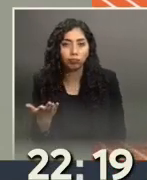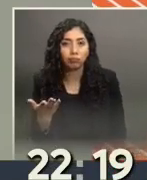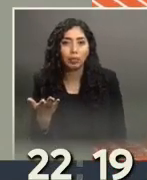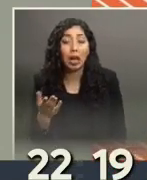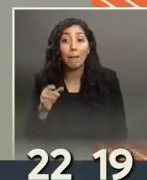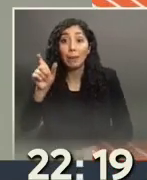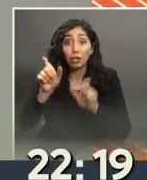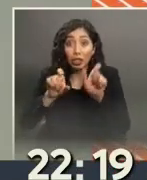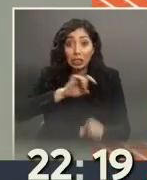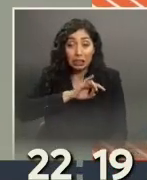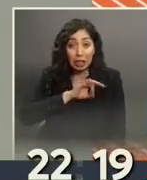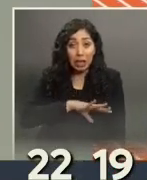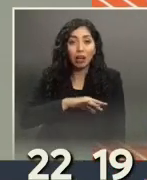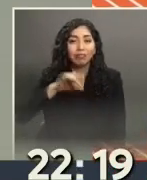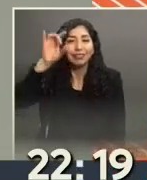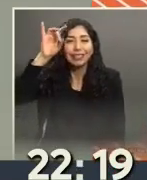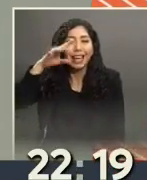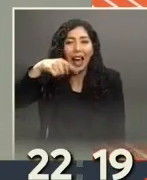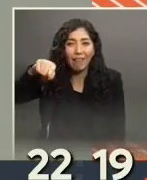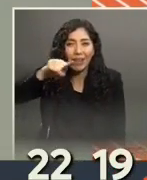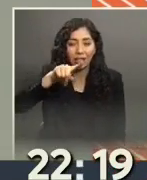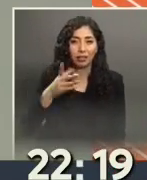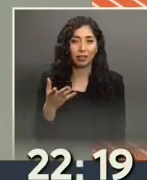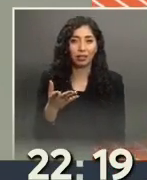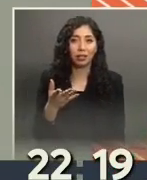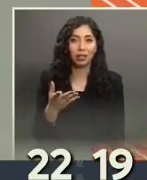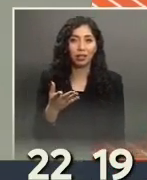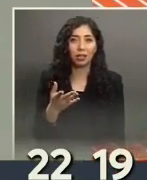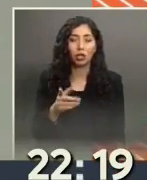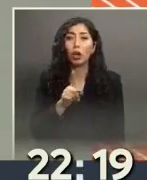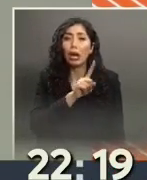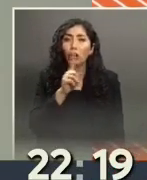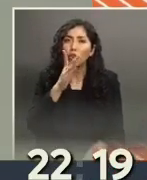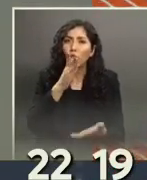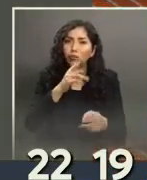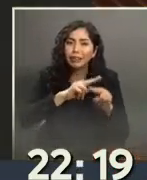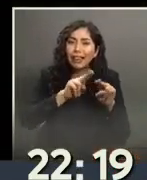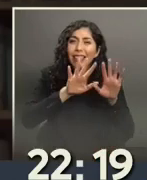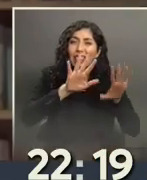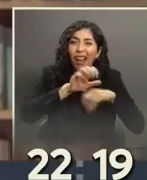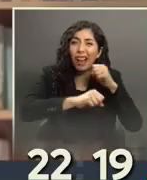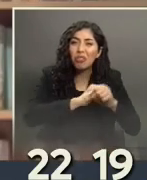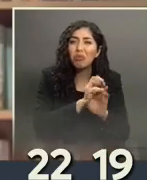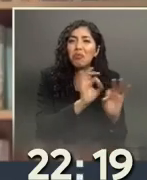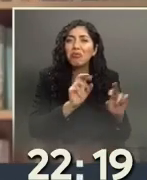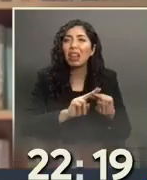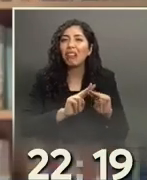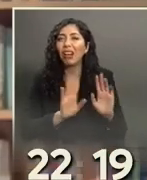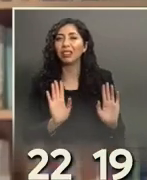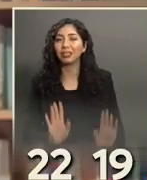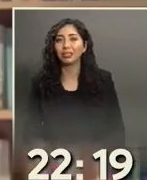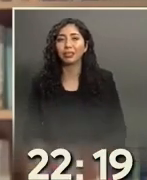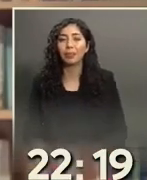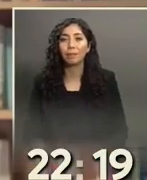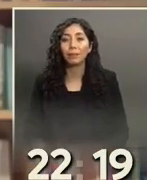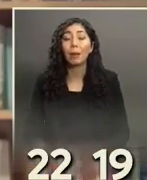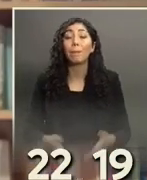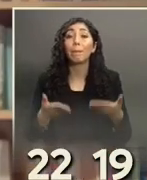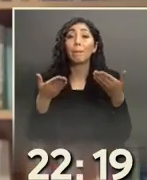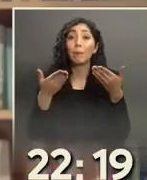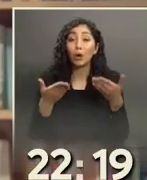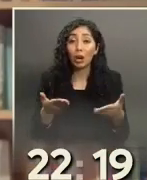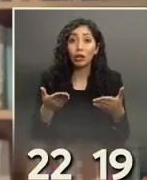viendo lo saben en el fondo de su corazón lo que no se hace en 10 años no lo van a hacer nunca y por eso siempre los candidatos más